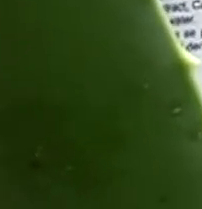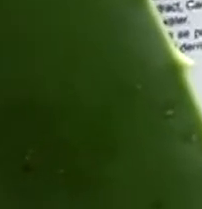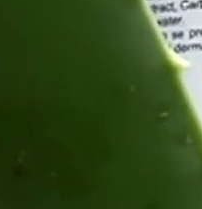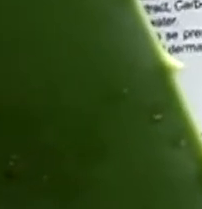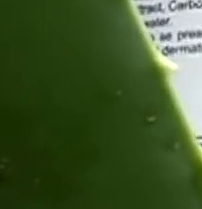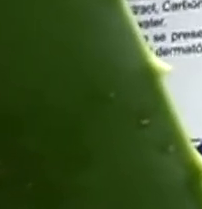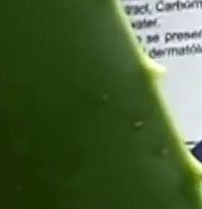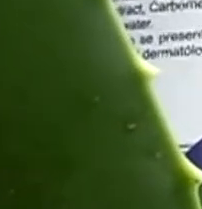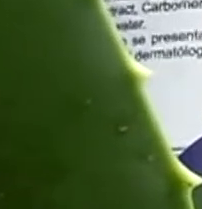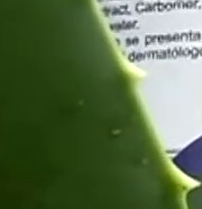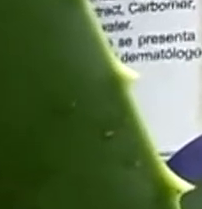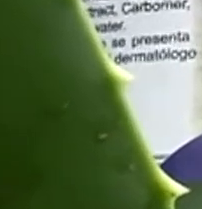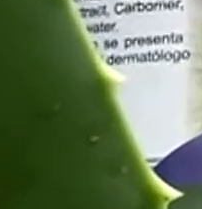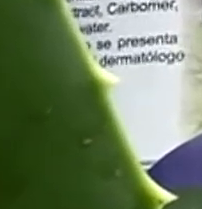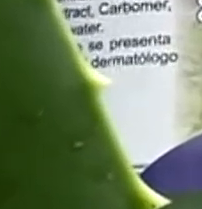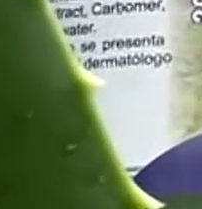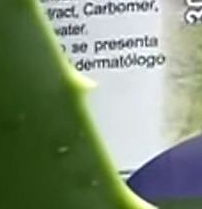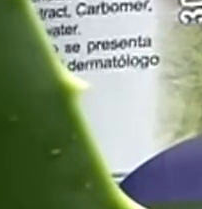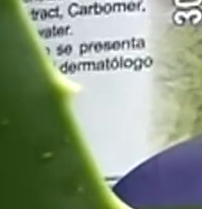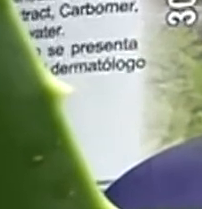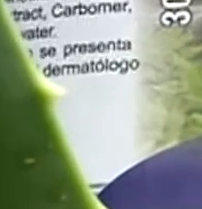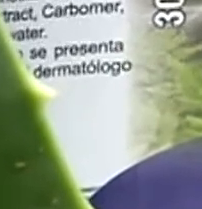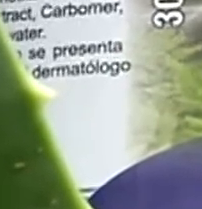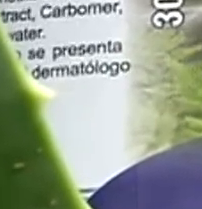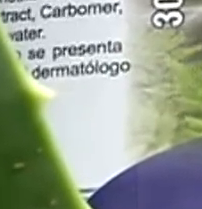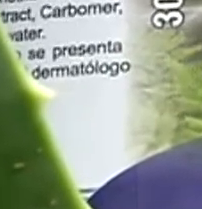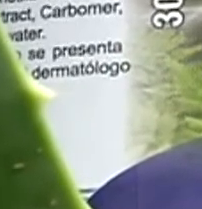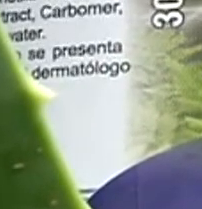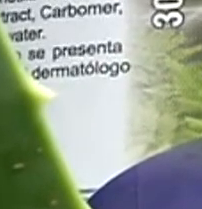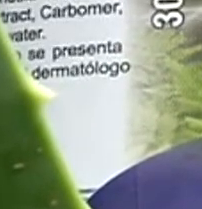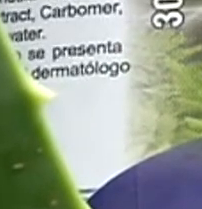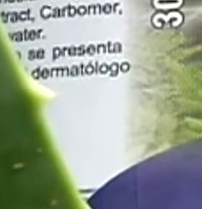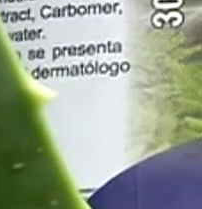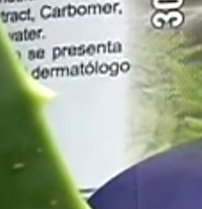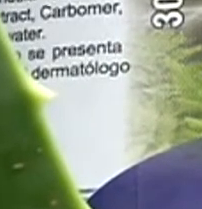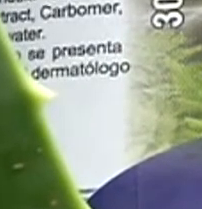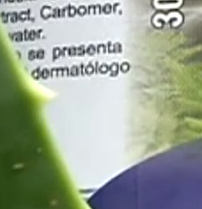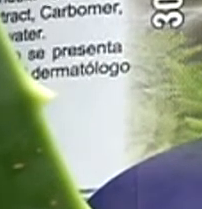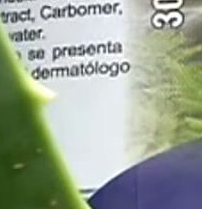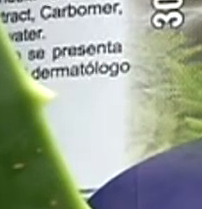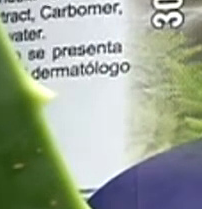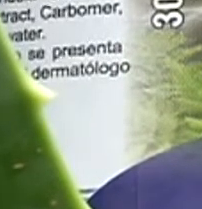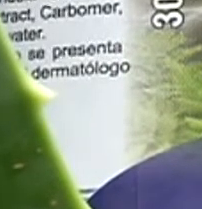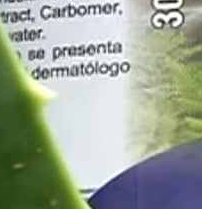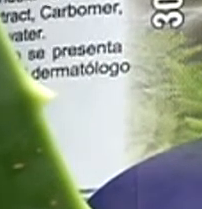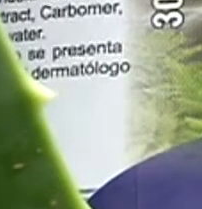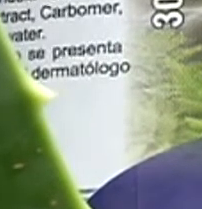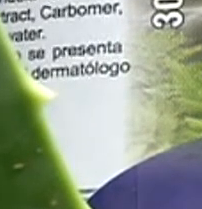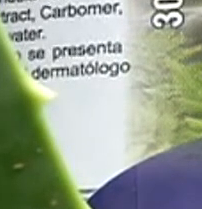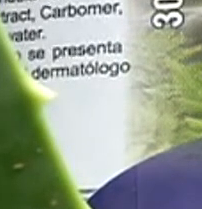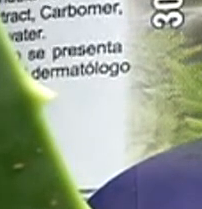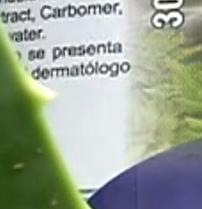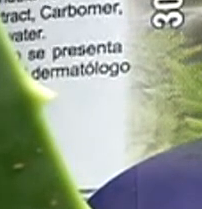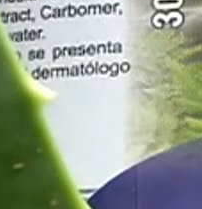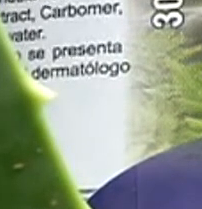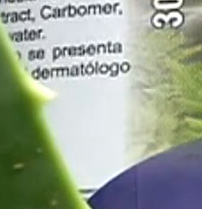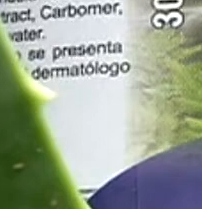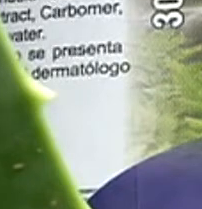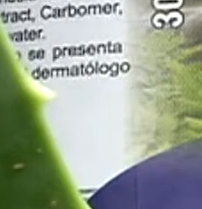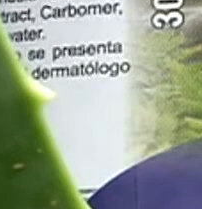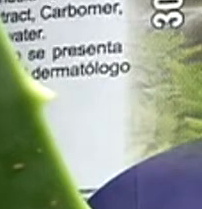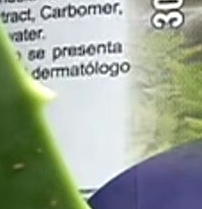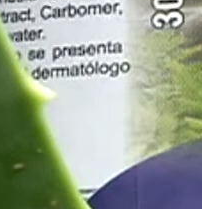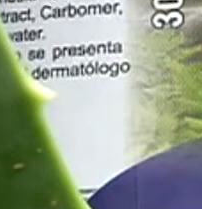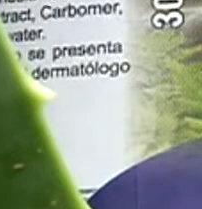la enfermedad varicosa, hemorroides, dolor de pierna, quemaduras solares, de quemaduras de